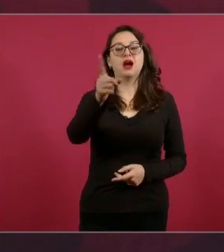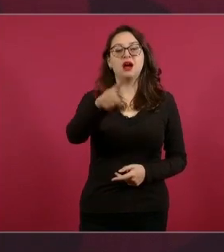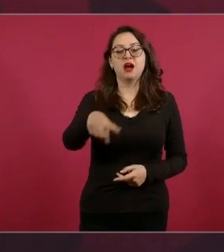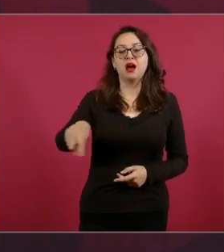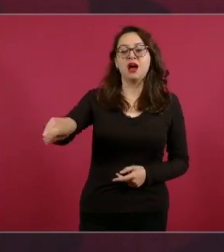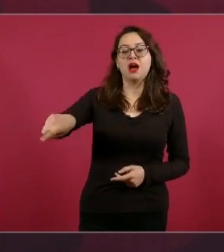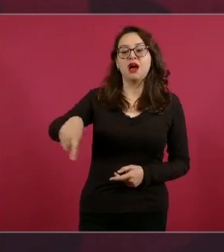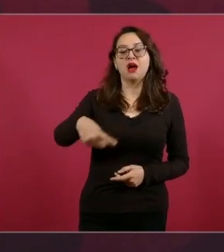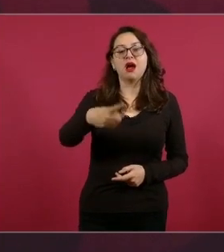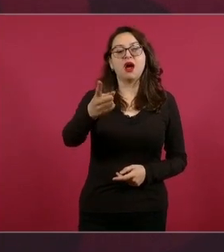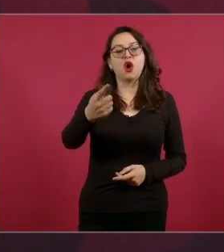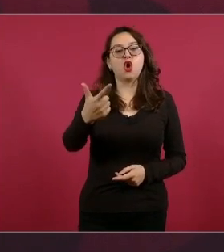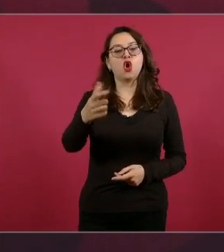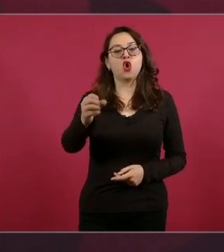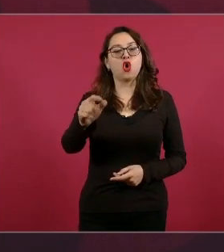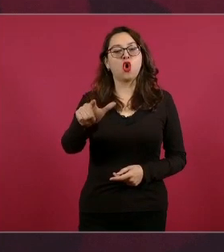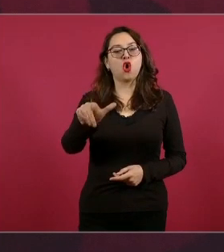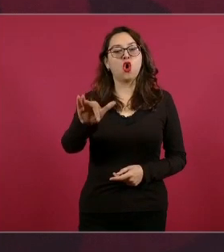de Estados Unidos,